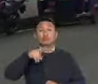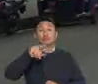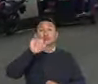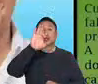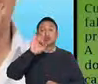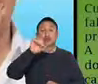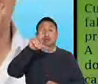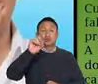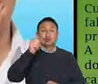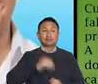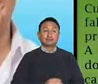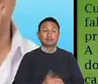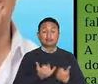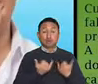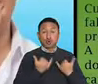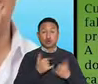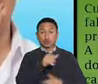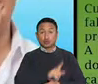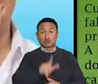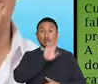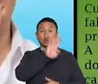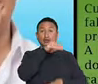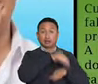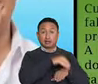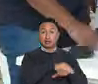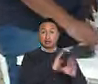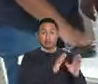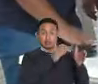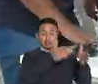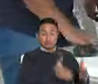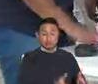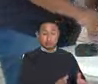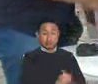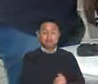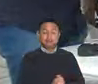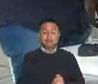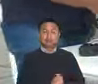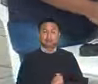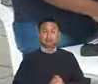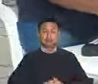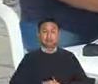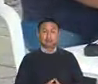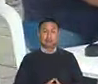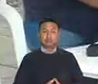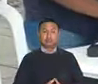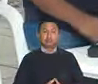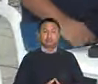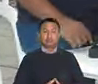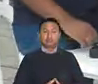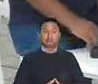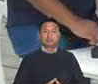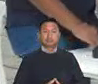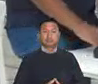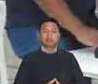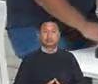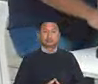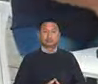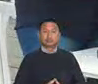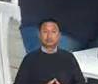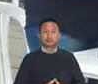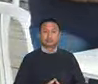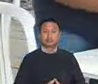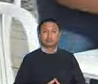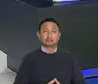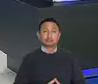este lunes a las 4 de la tarde recibirá cristiana sepultura. Con cámaras de Eduardo García desde la provincia de Manabí, informó Wendy